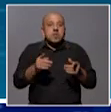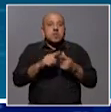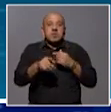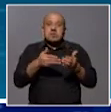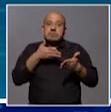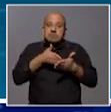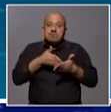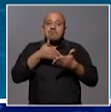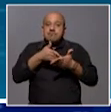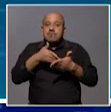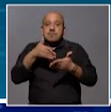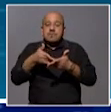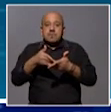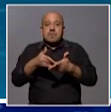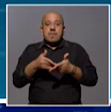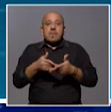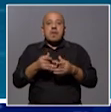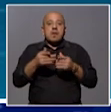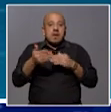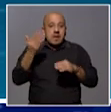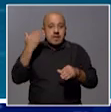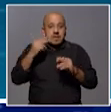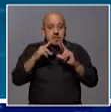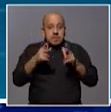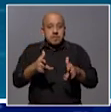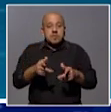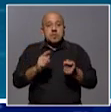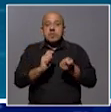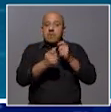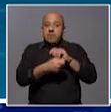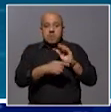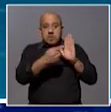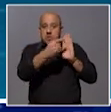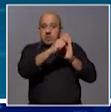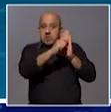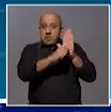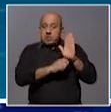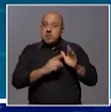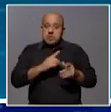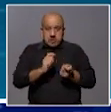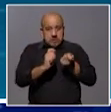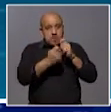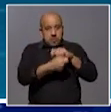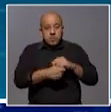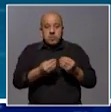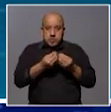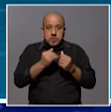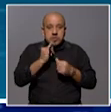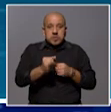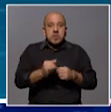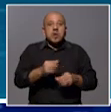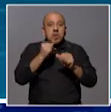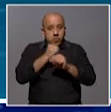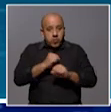trabas y bueno como decíamos en anteriores columnas se modificó mucho y yo creo que el hecho de haberlo logrado